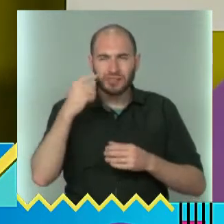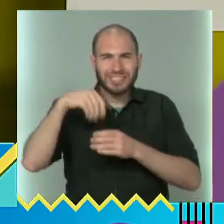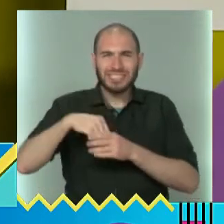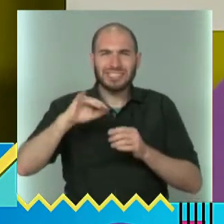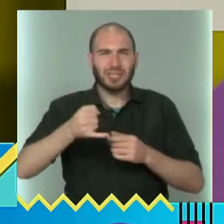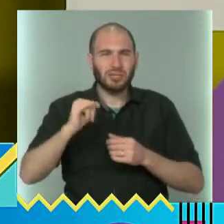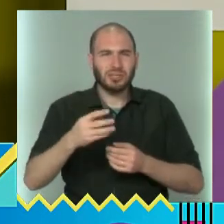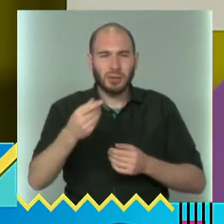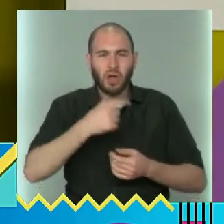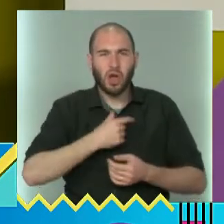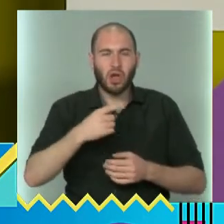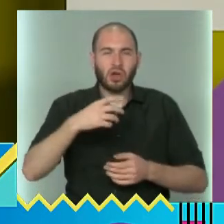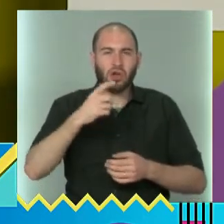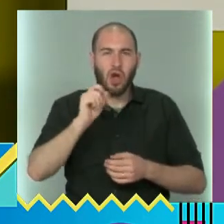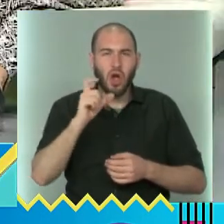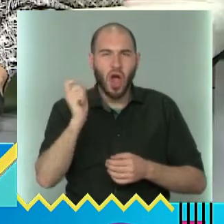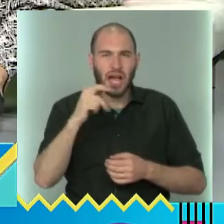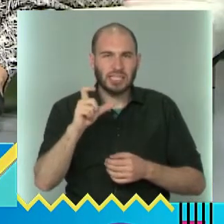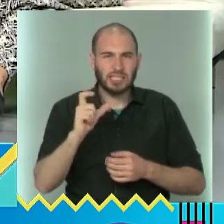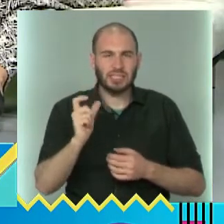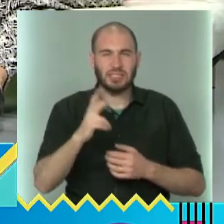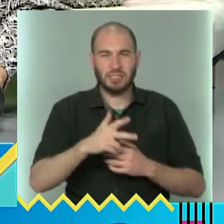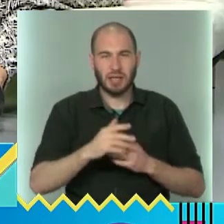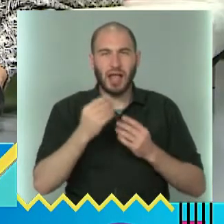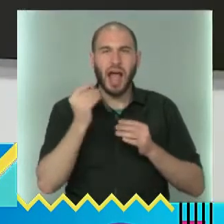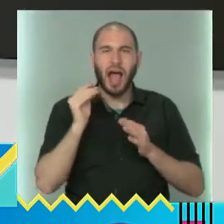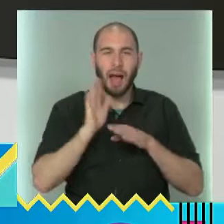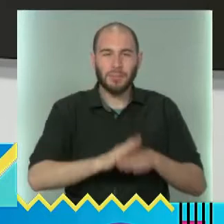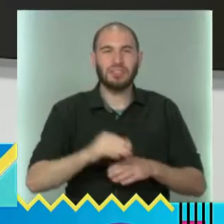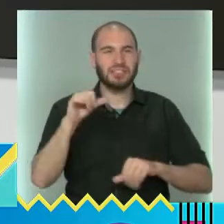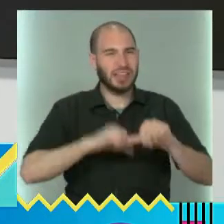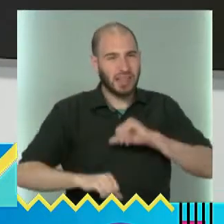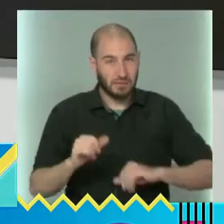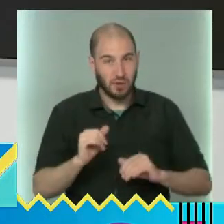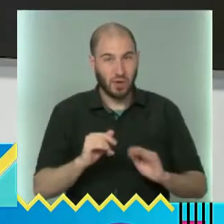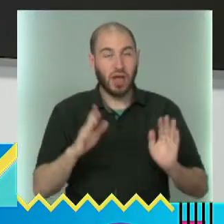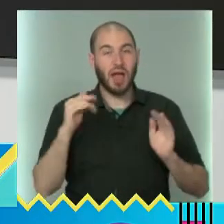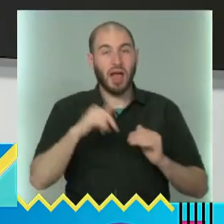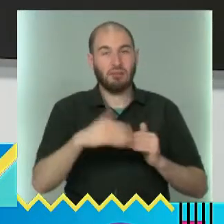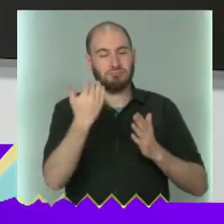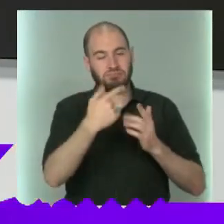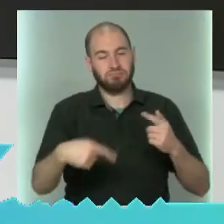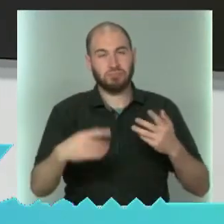necesarios para poder definirse como coach? Y quizás, ¿cuál es el aval científico, si se quiere, en esos